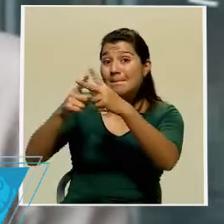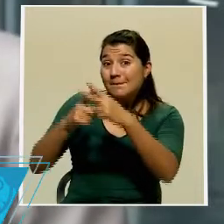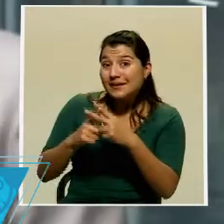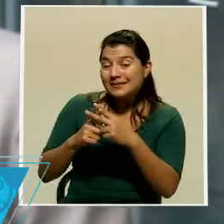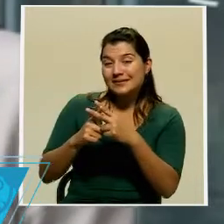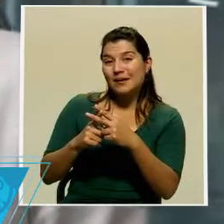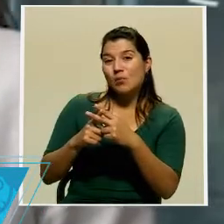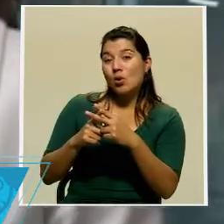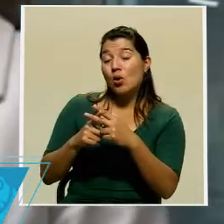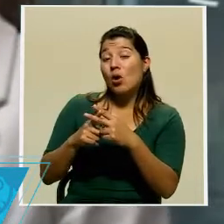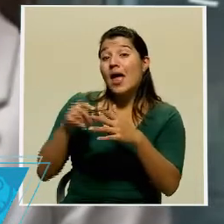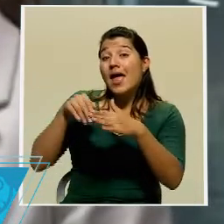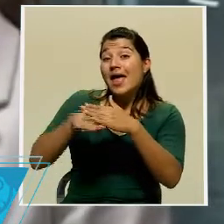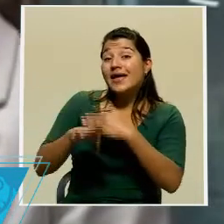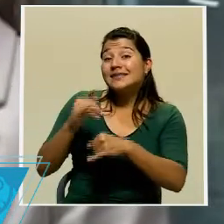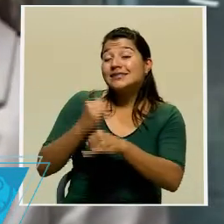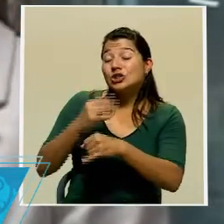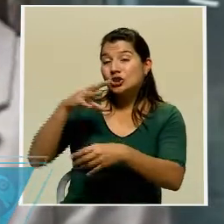para